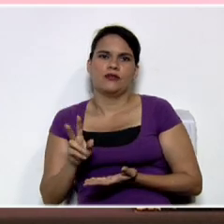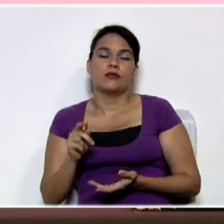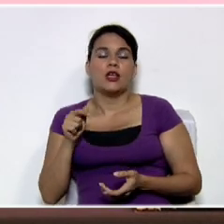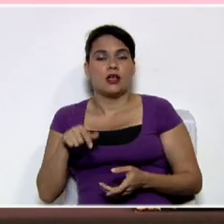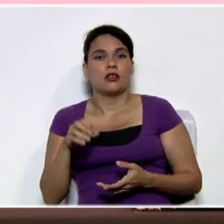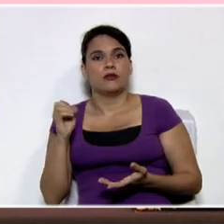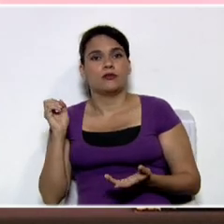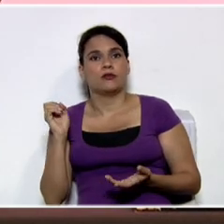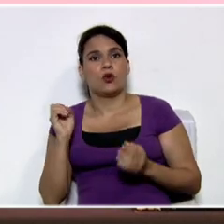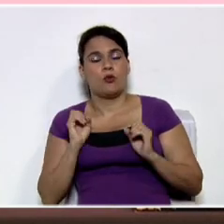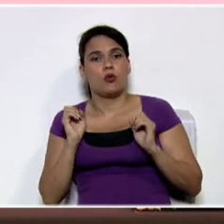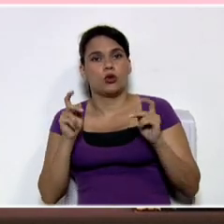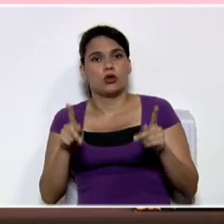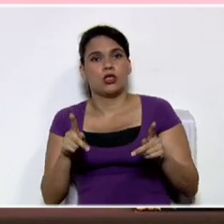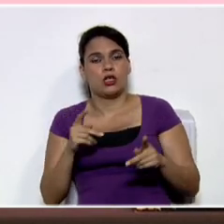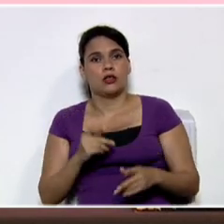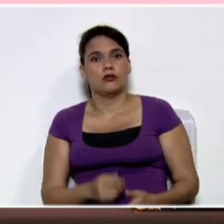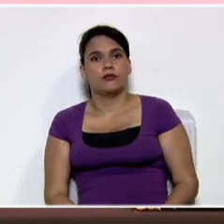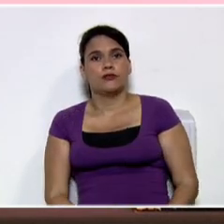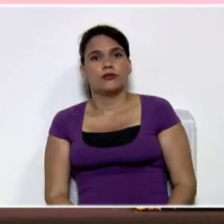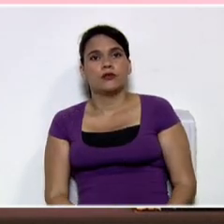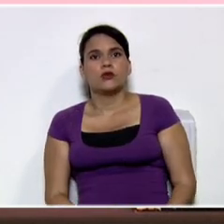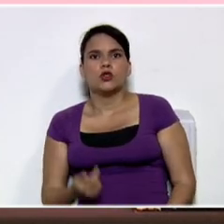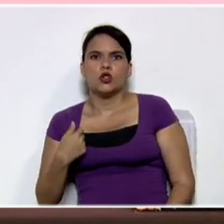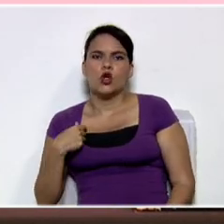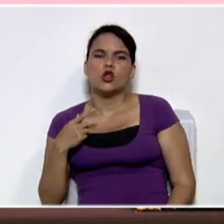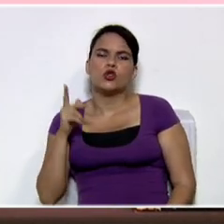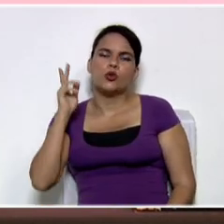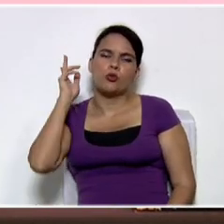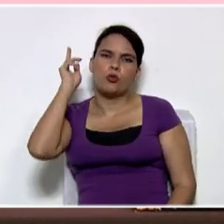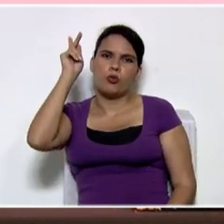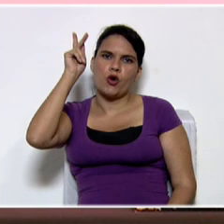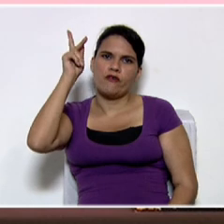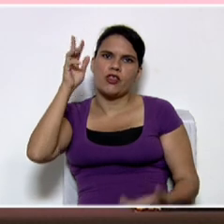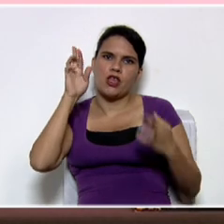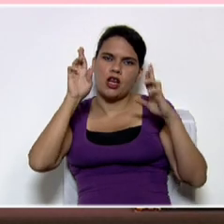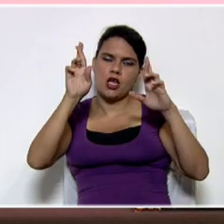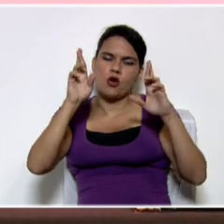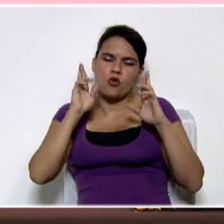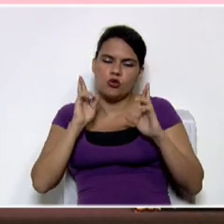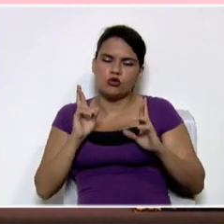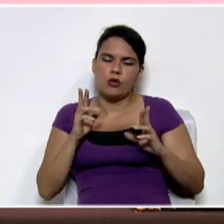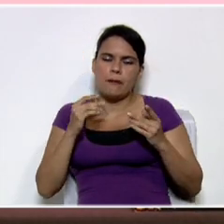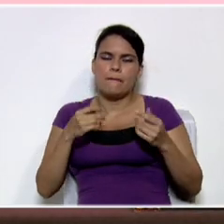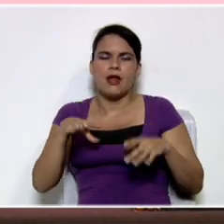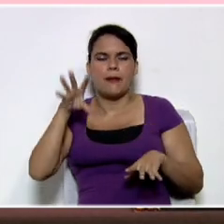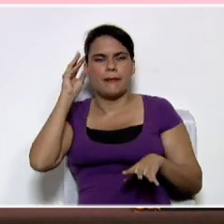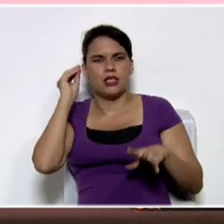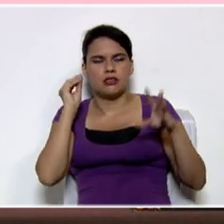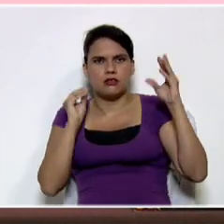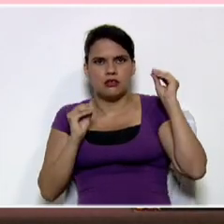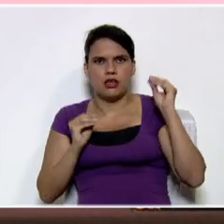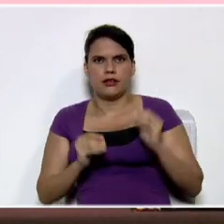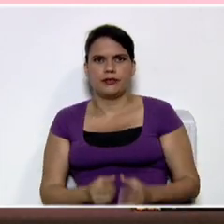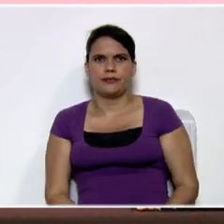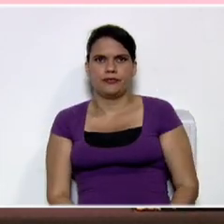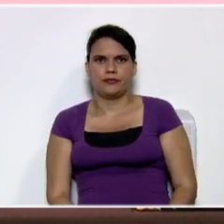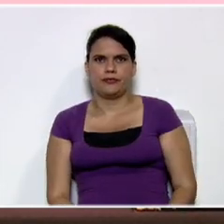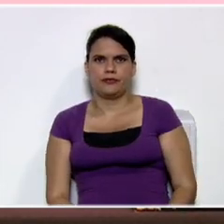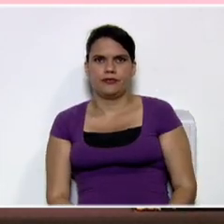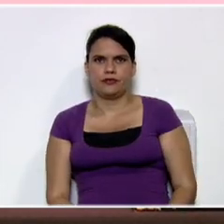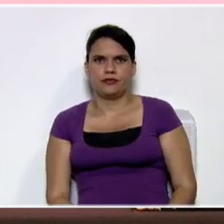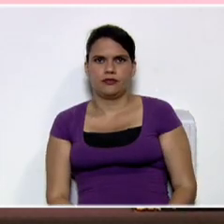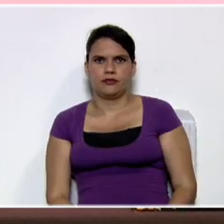esta oportunidad, quien les habla, su profesora Gleida Martínez de Recursos para el Aprendizaje, en su sección